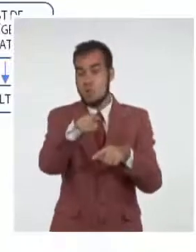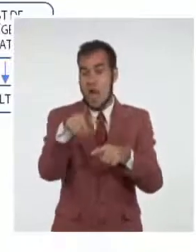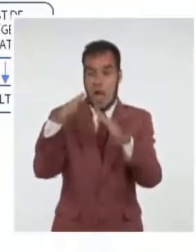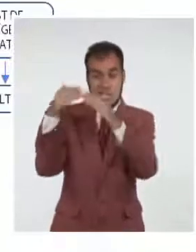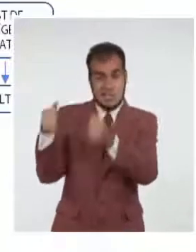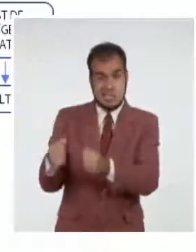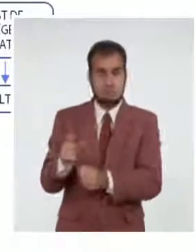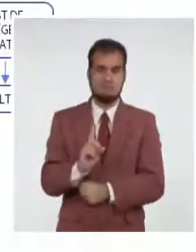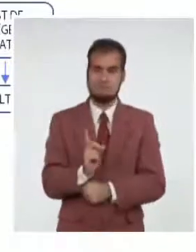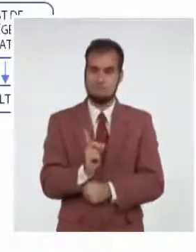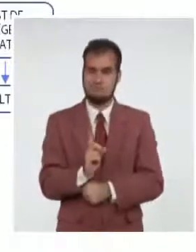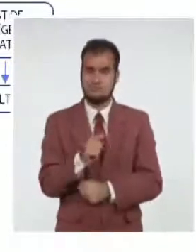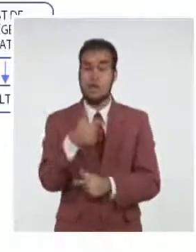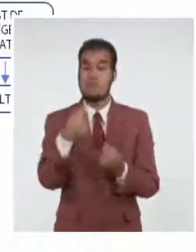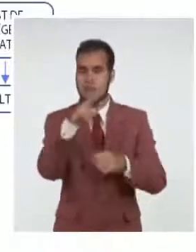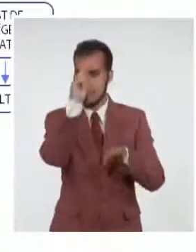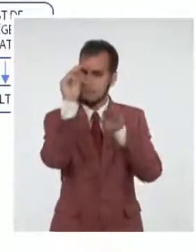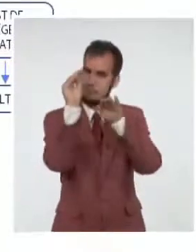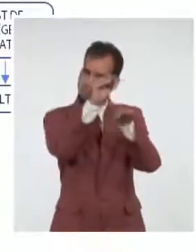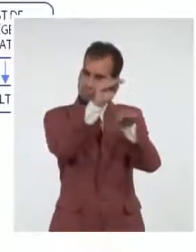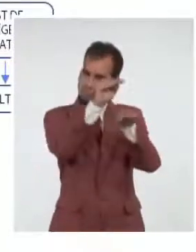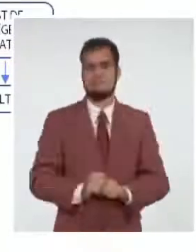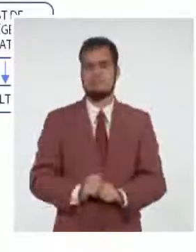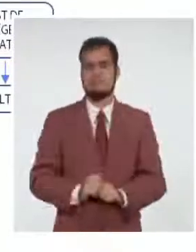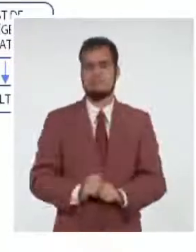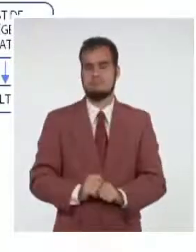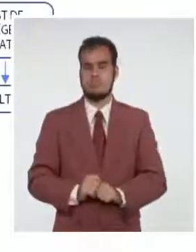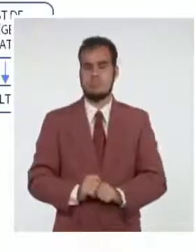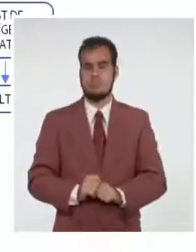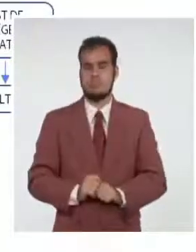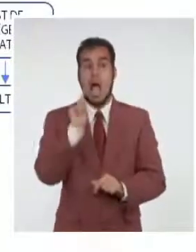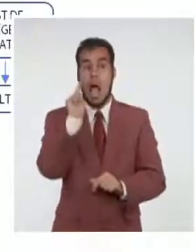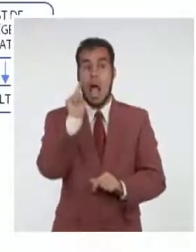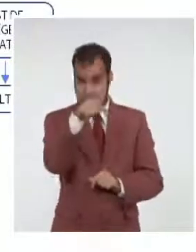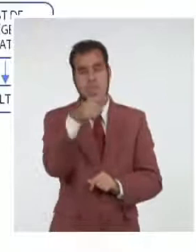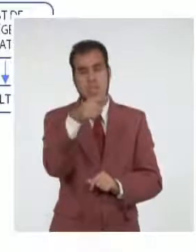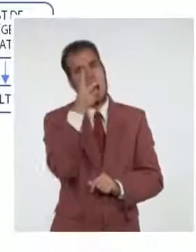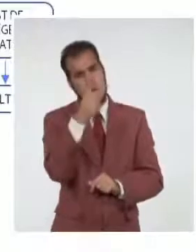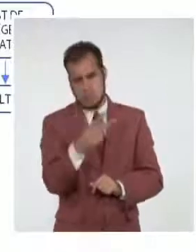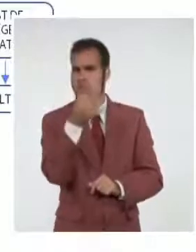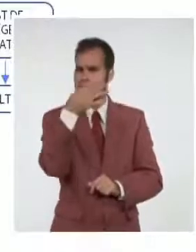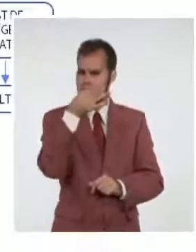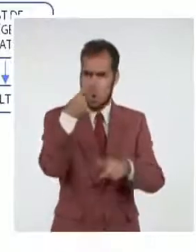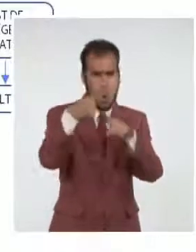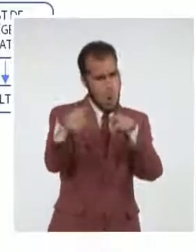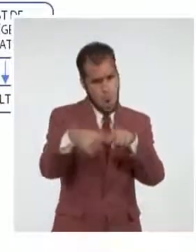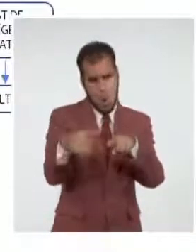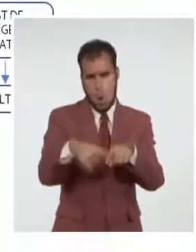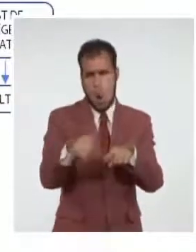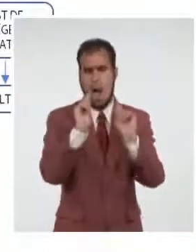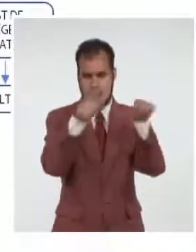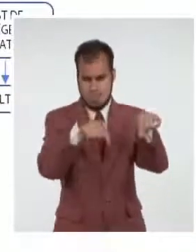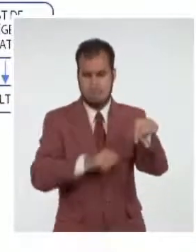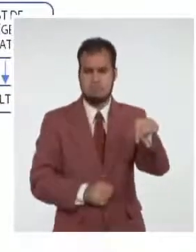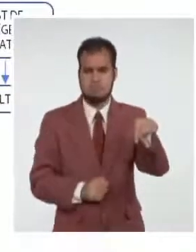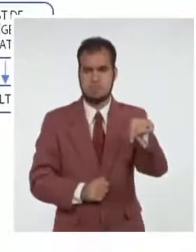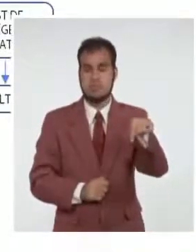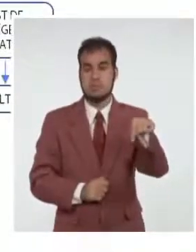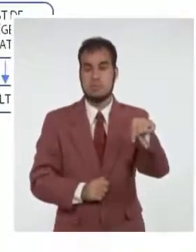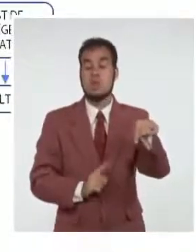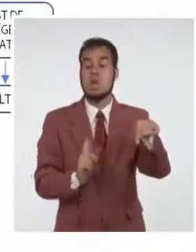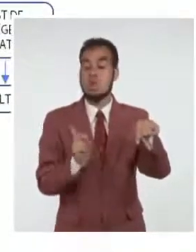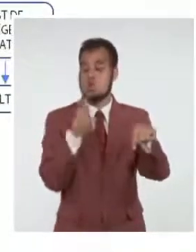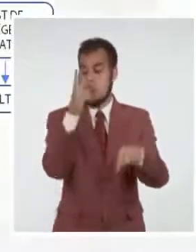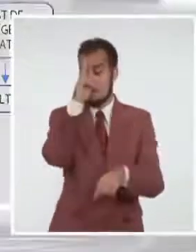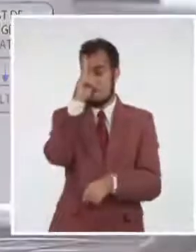casos tienen los tratamientos que hemos explicado en otras ocasiones. Esto, Randy, nos da desde el punto de vista médico y desde el punto de